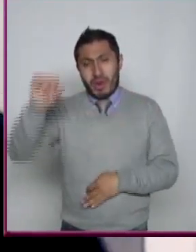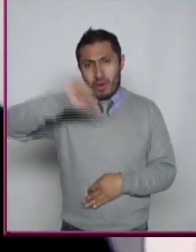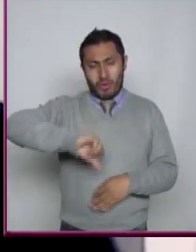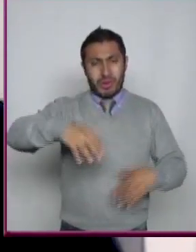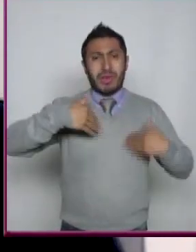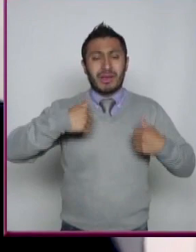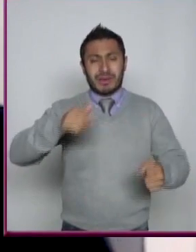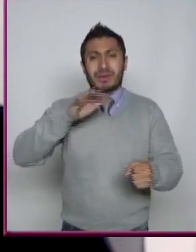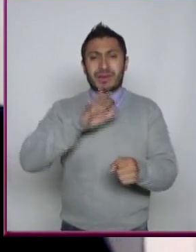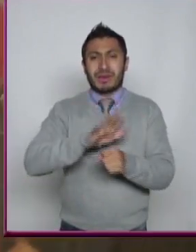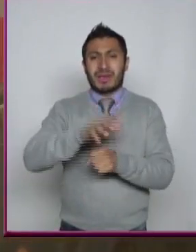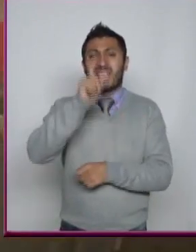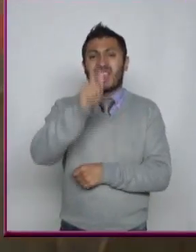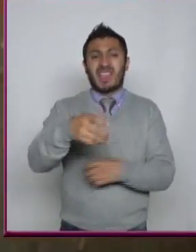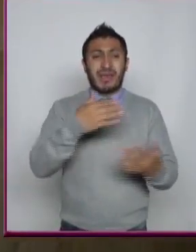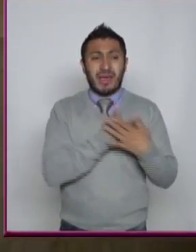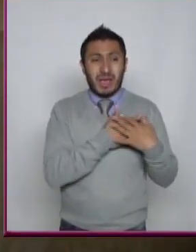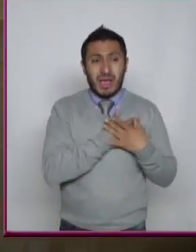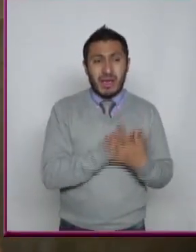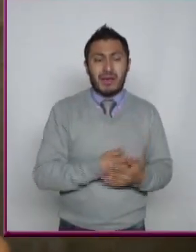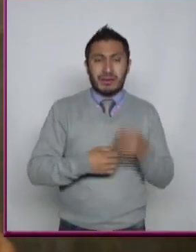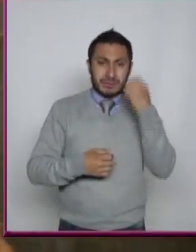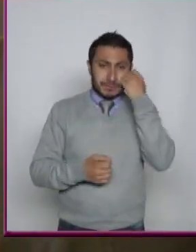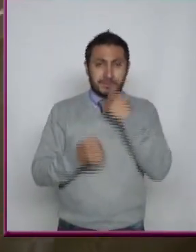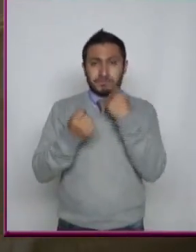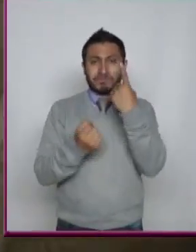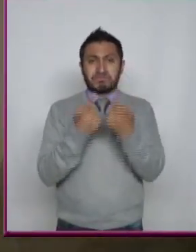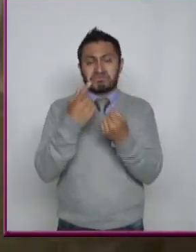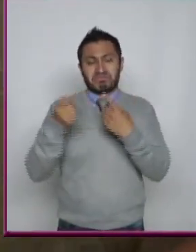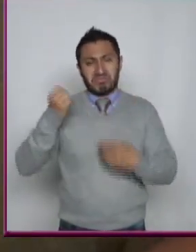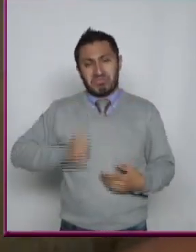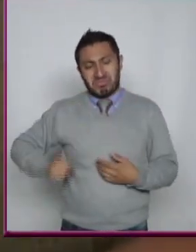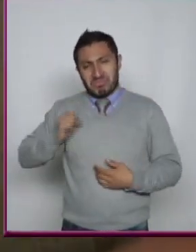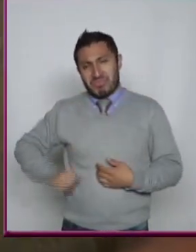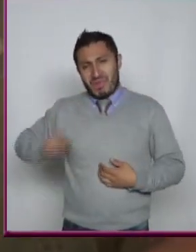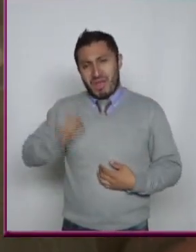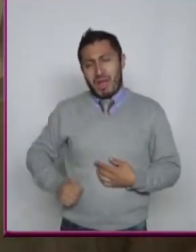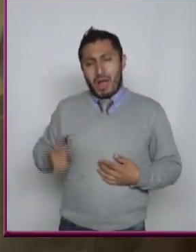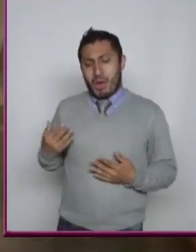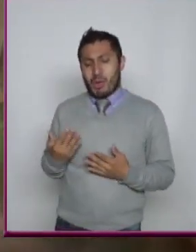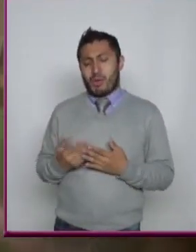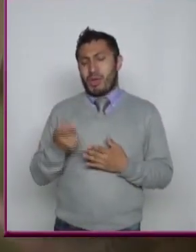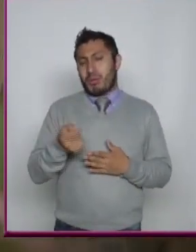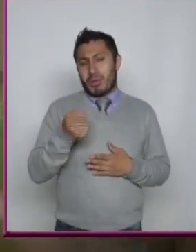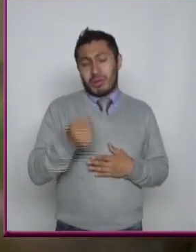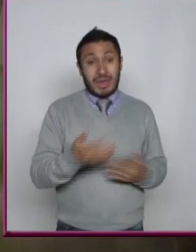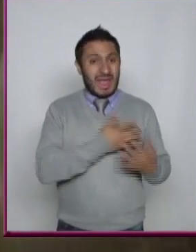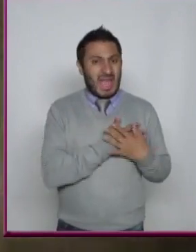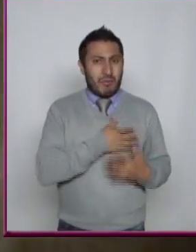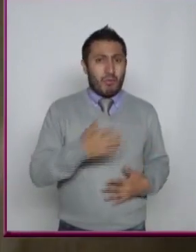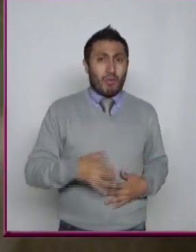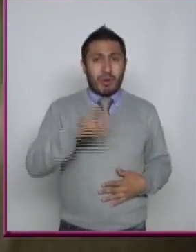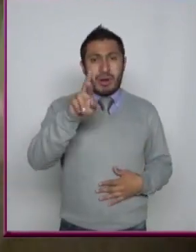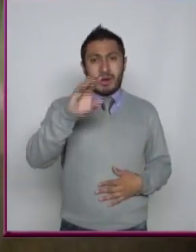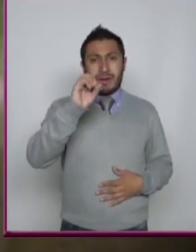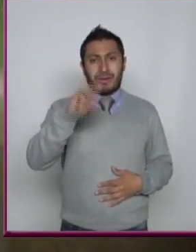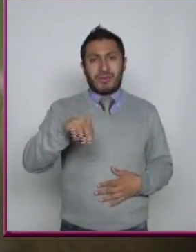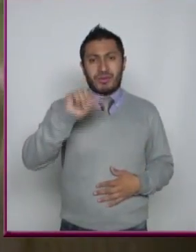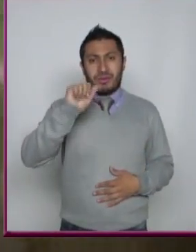el amor tiene solo unos pocos siglos de existir. Es lo que conocemos como amor romántico,